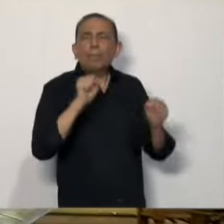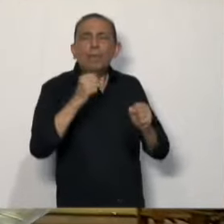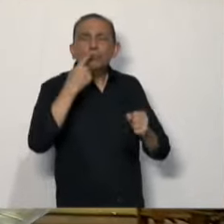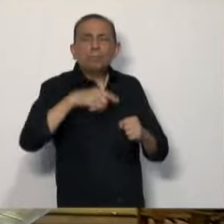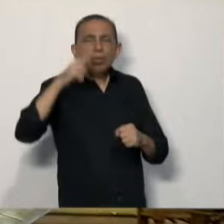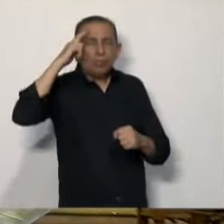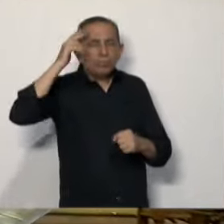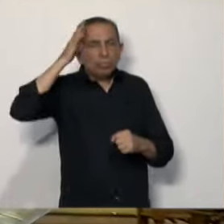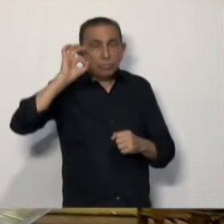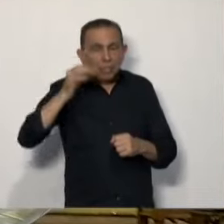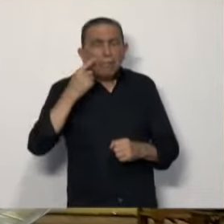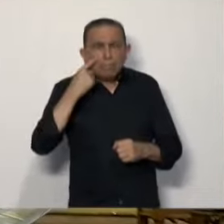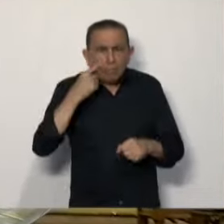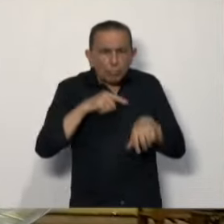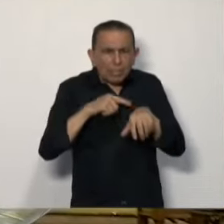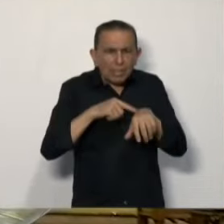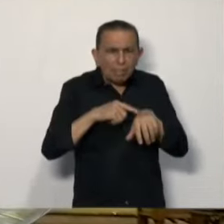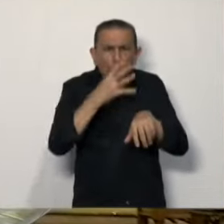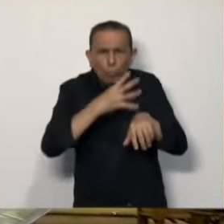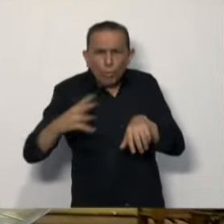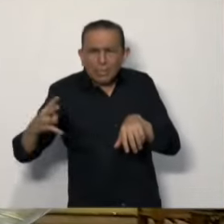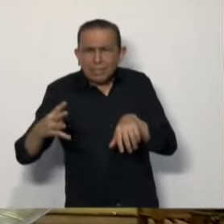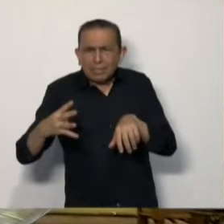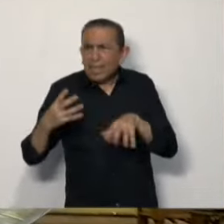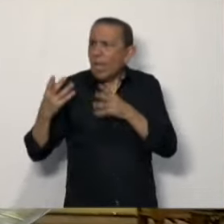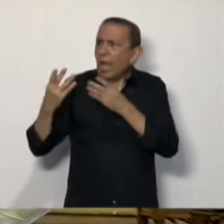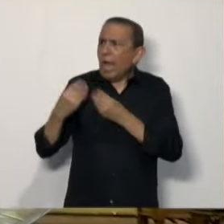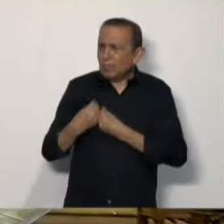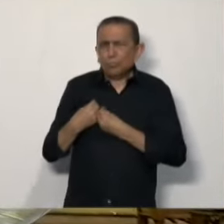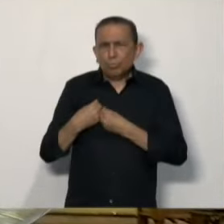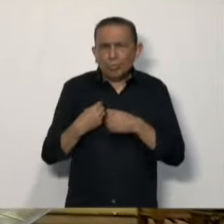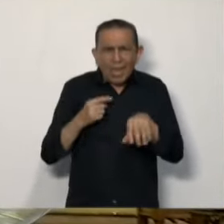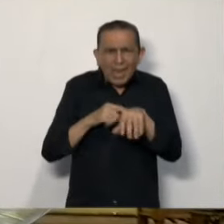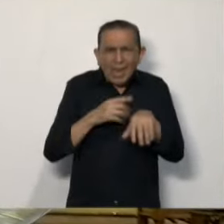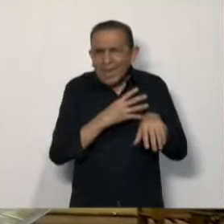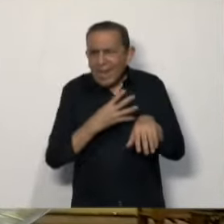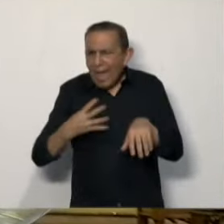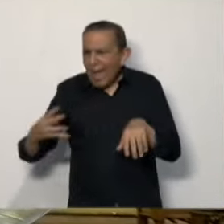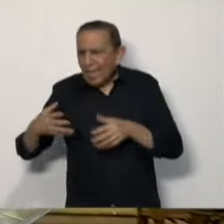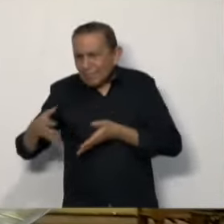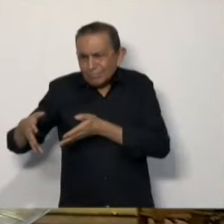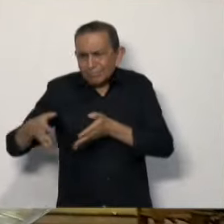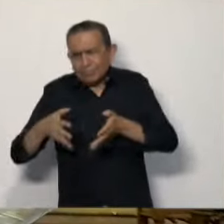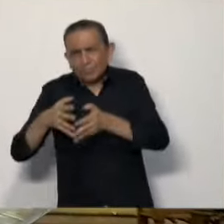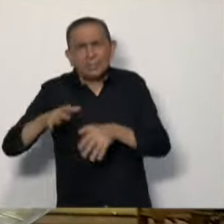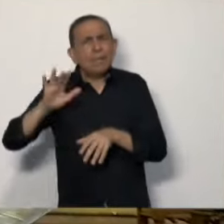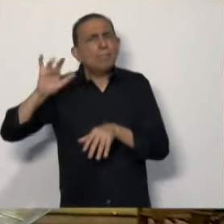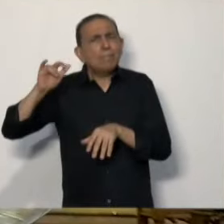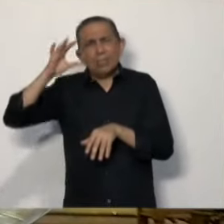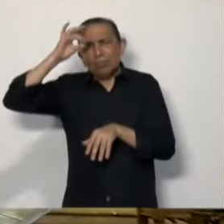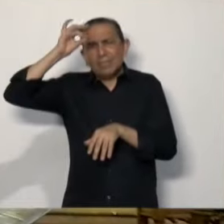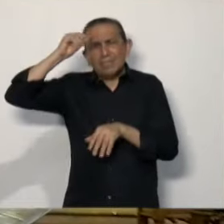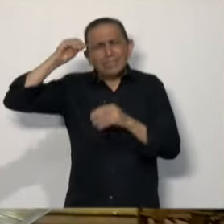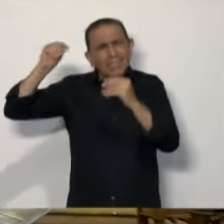Vivamos este tiempo de Cuaresma que nos va a capacitar en esta larga peregrinación que emprendimos el miércoles de ceniza hacia la